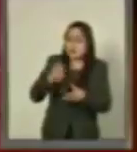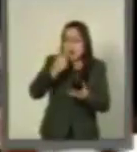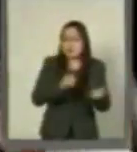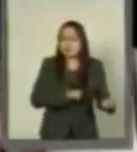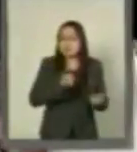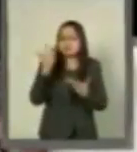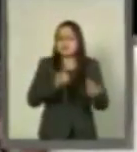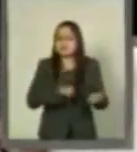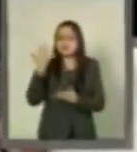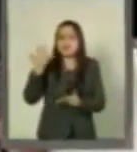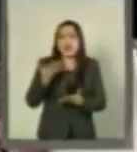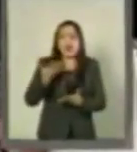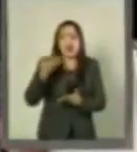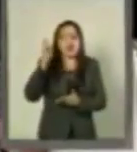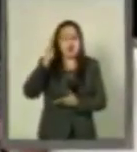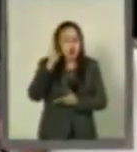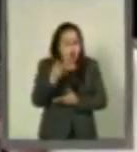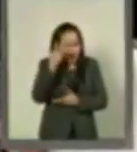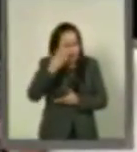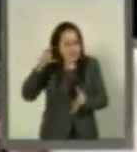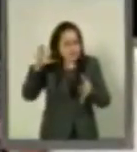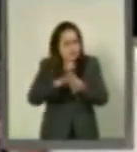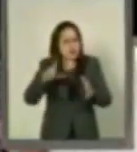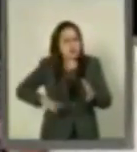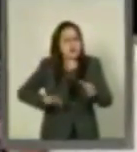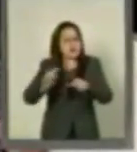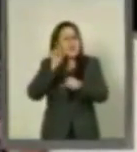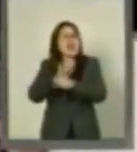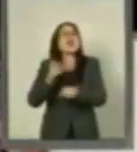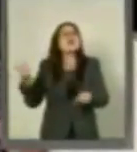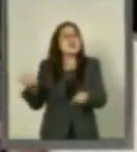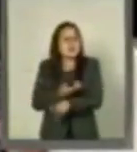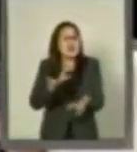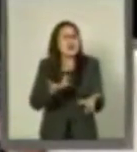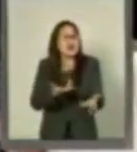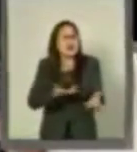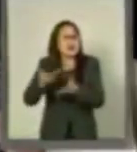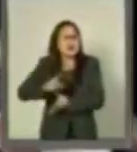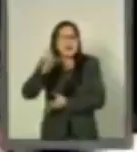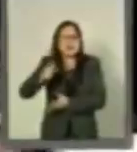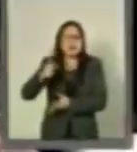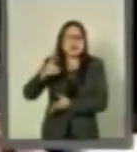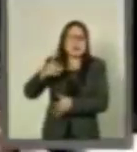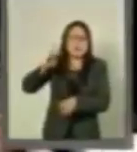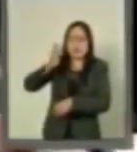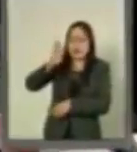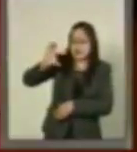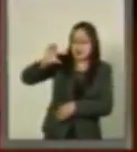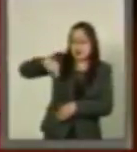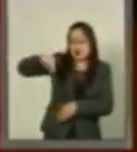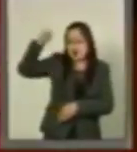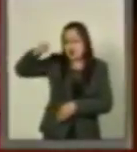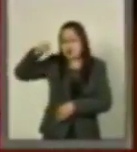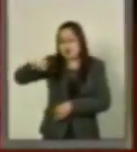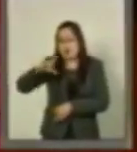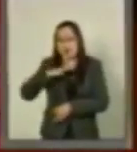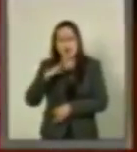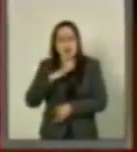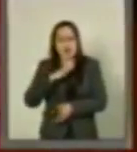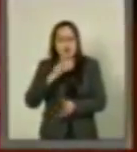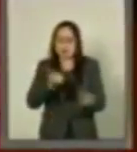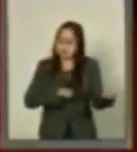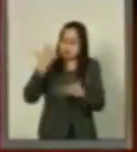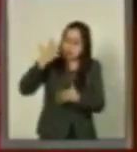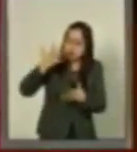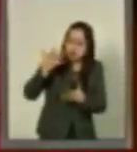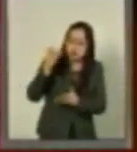de enervantes que tiene que ver con el gobierno federal. ¿Qué va a pasar en el estado de Baja California? Ya no vamos a exportar